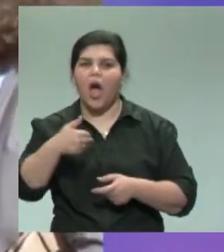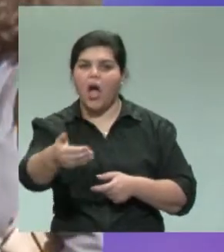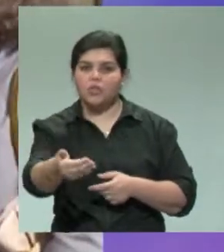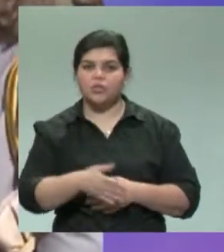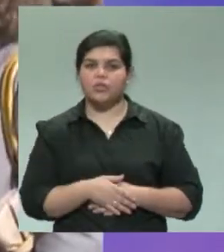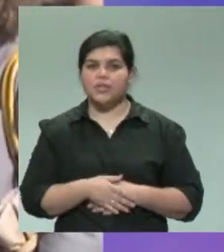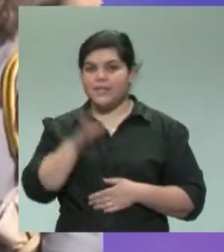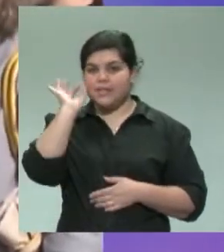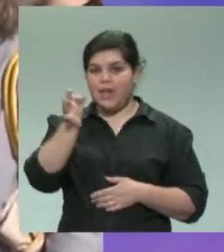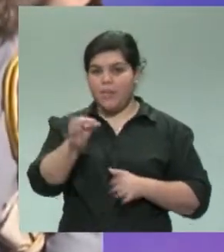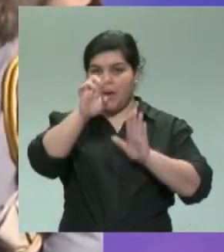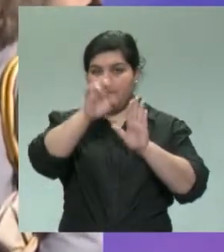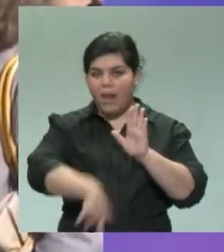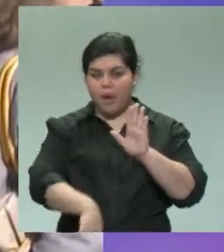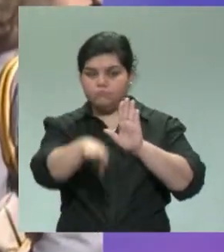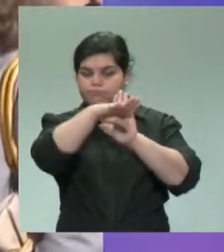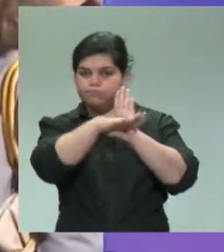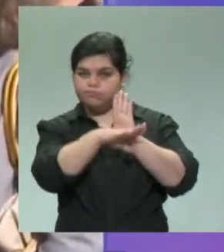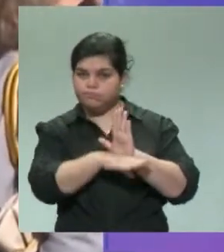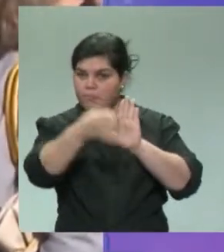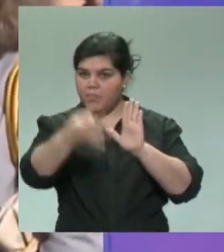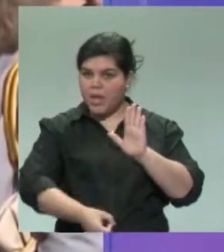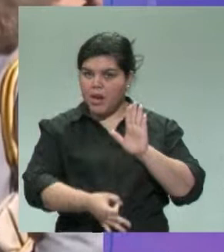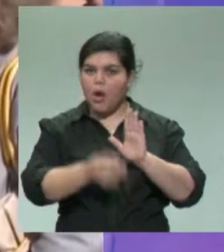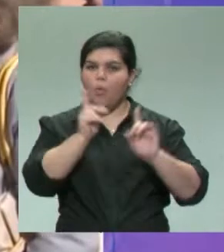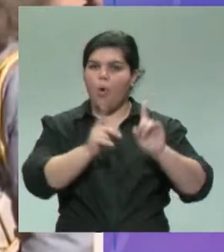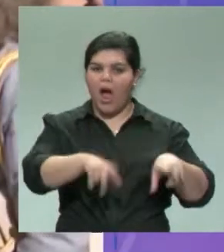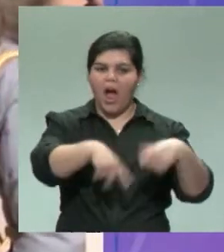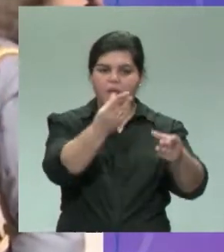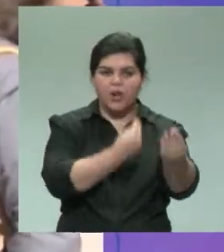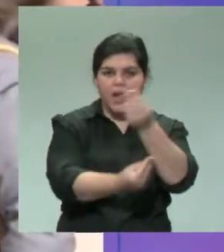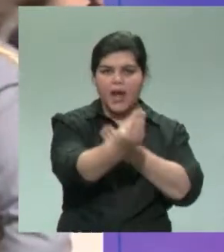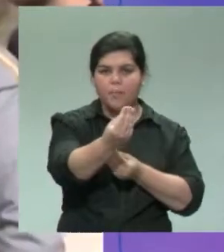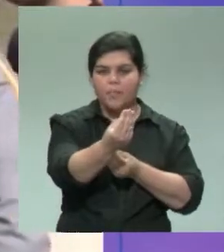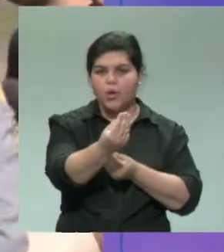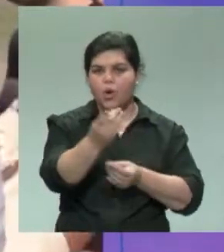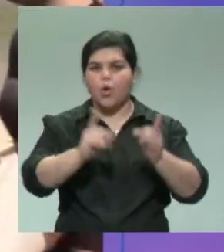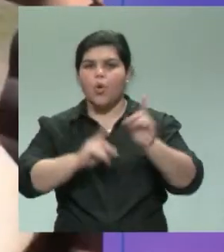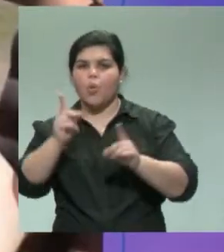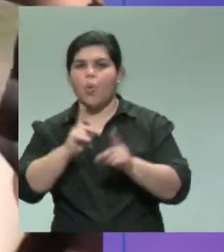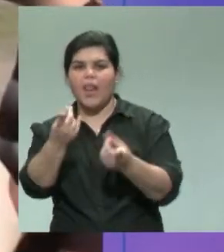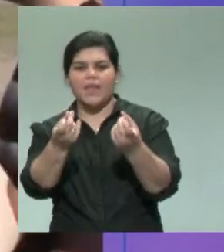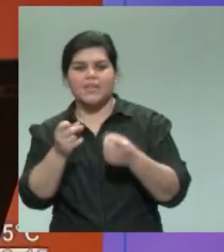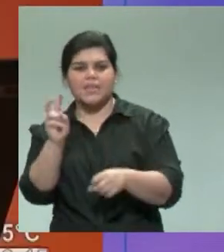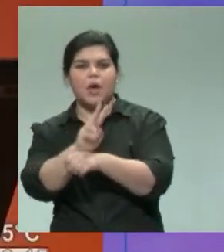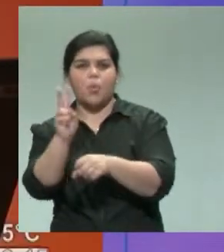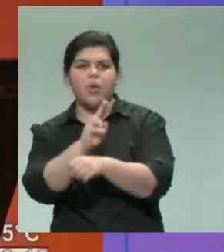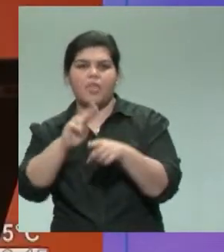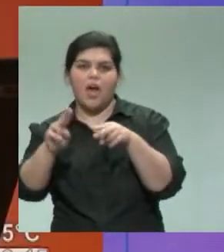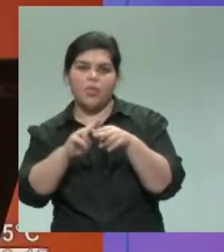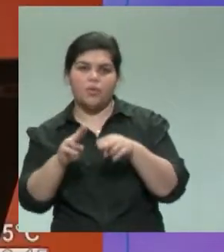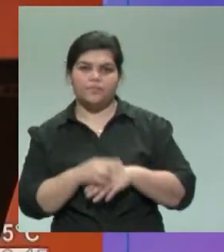relevamiento, tener un plan de acción concreto en cuáles especies hay que cambiar, en cuáles hay que generar políticas de saneamiento forestal.